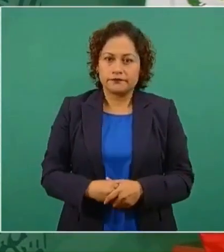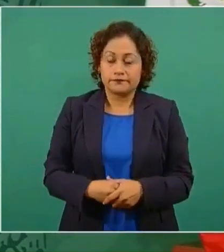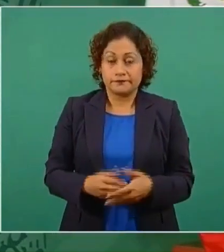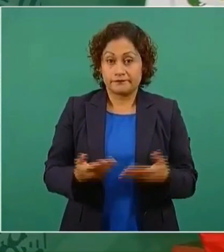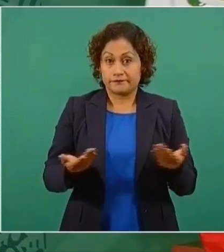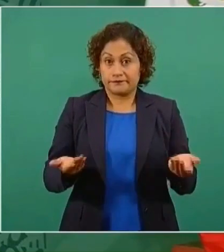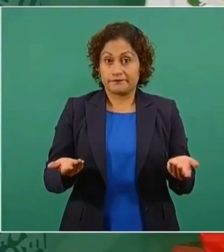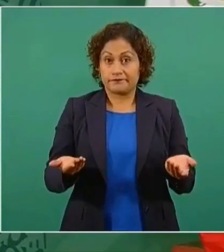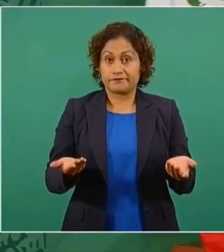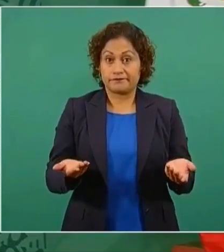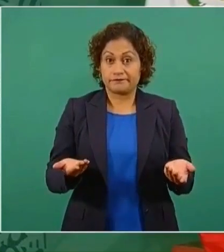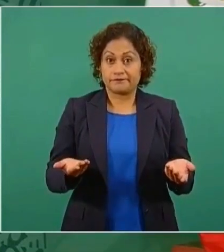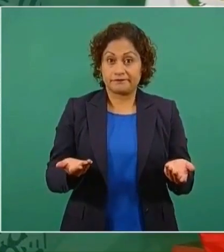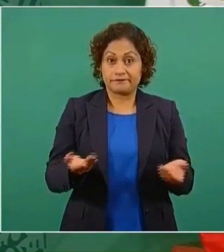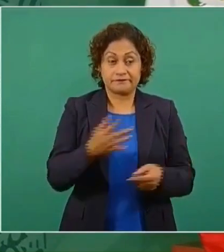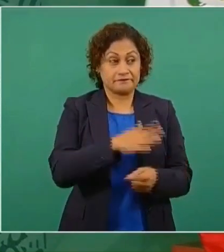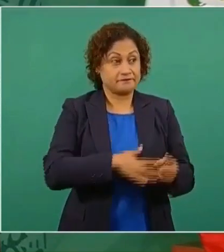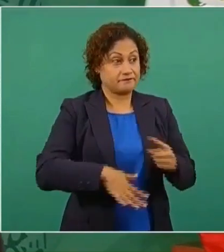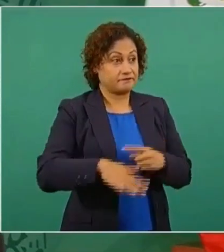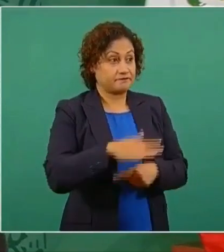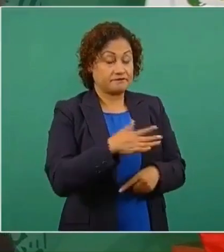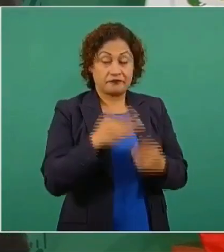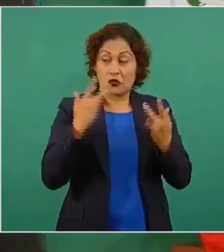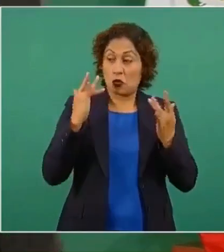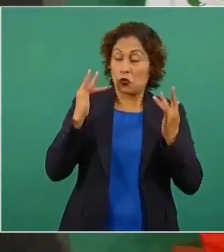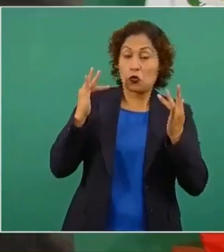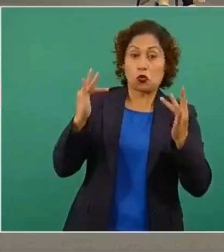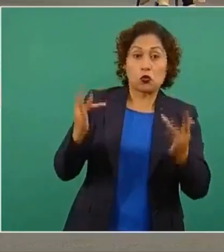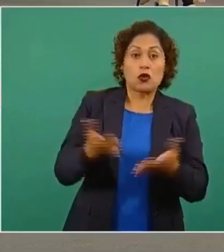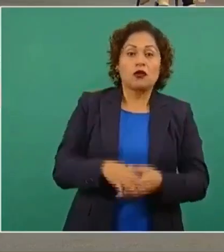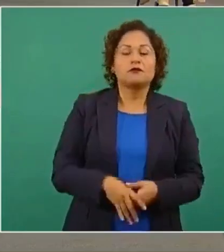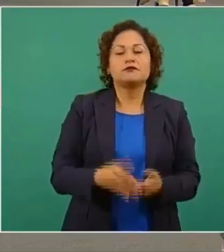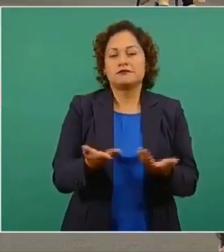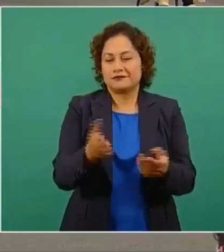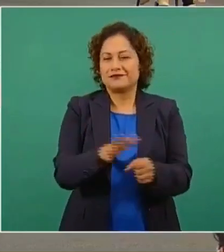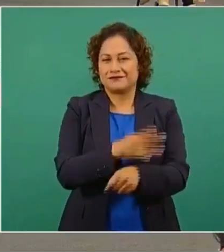Entonces, era mi comentario.